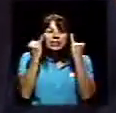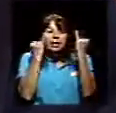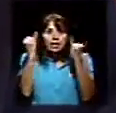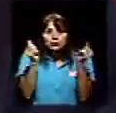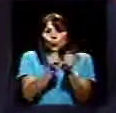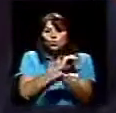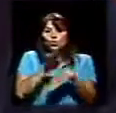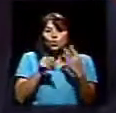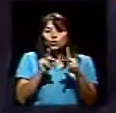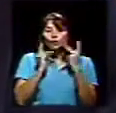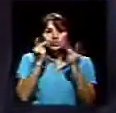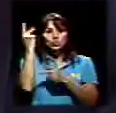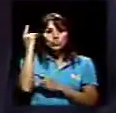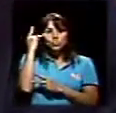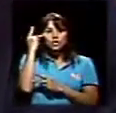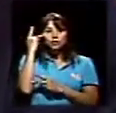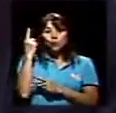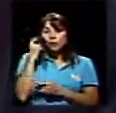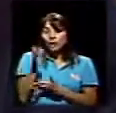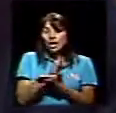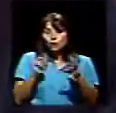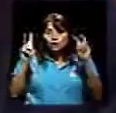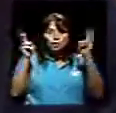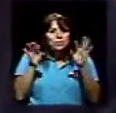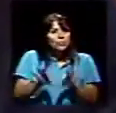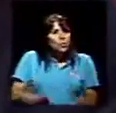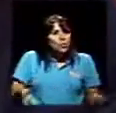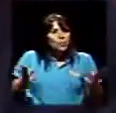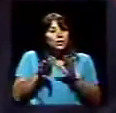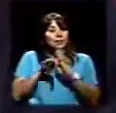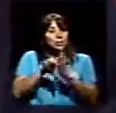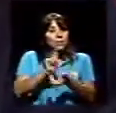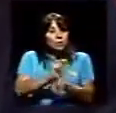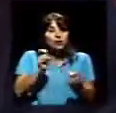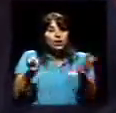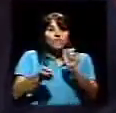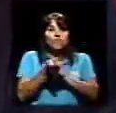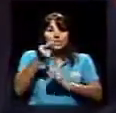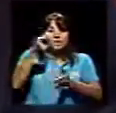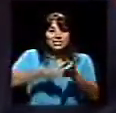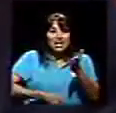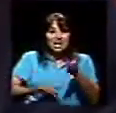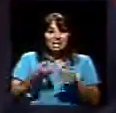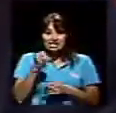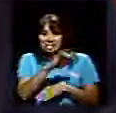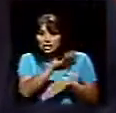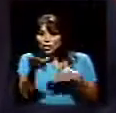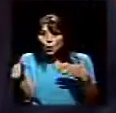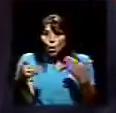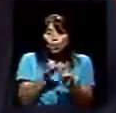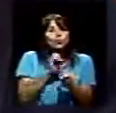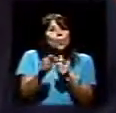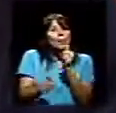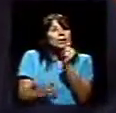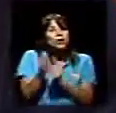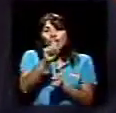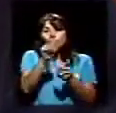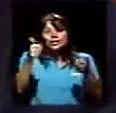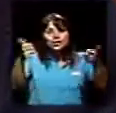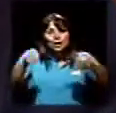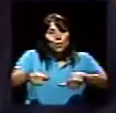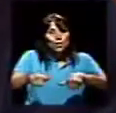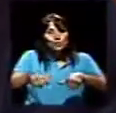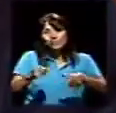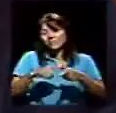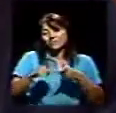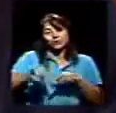cruciales como la reforma fiscal, que si no están todos o la gran mayoría de acuerdo, no va a ser posible que sea